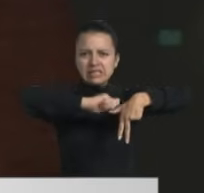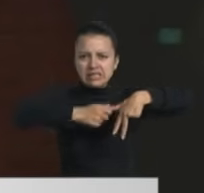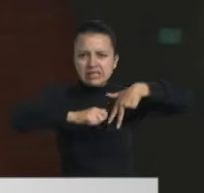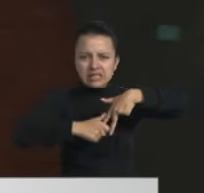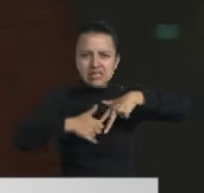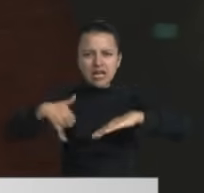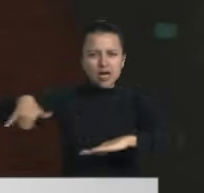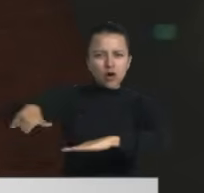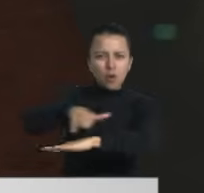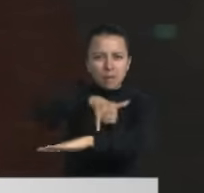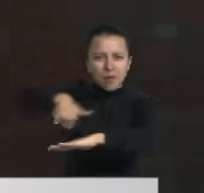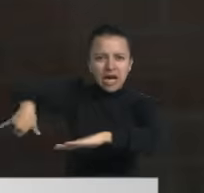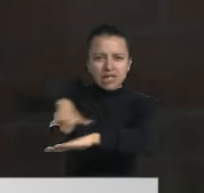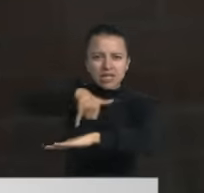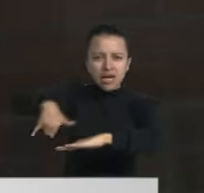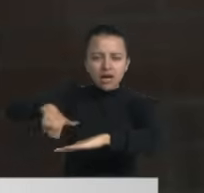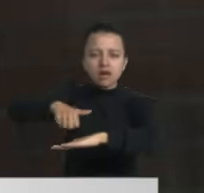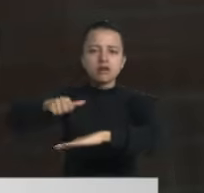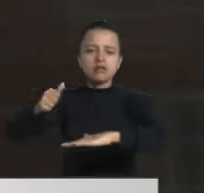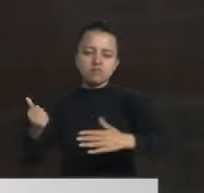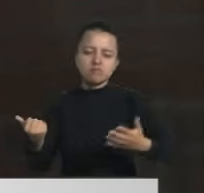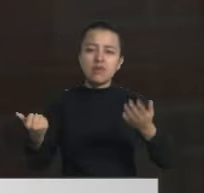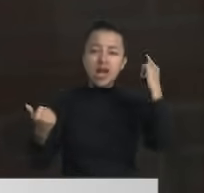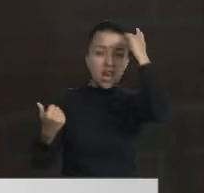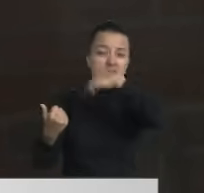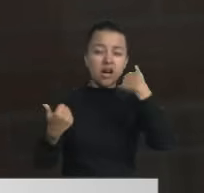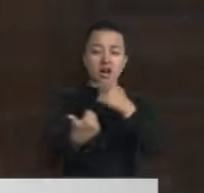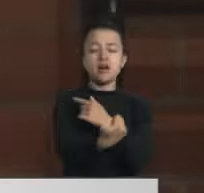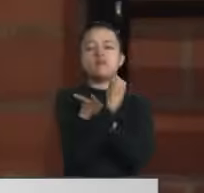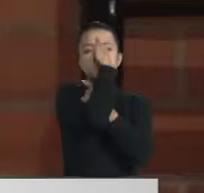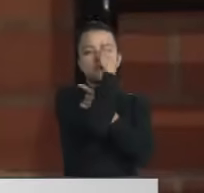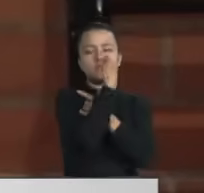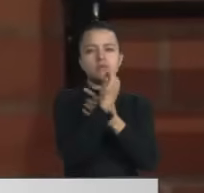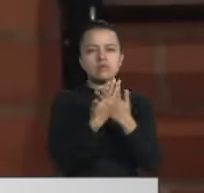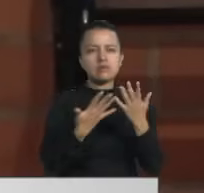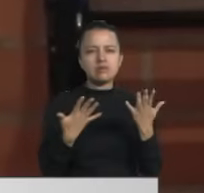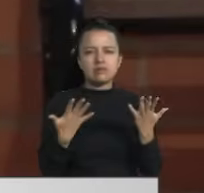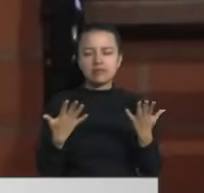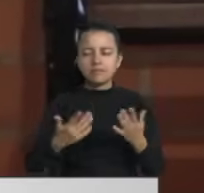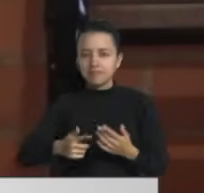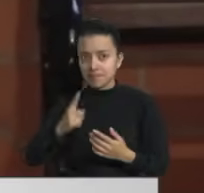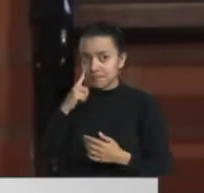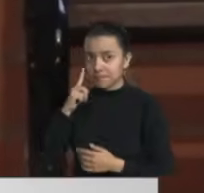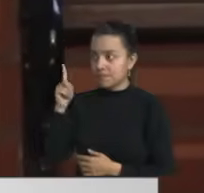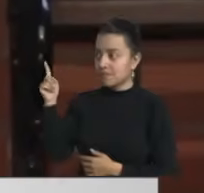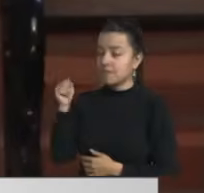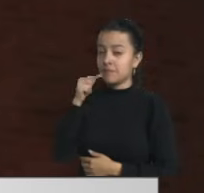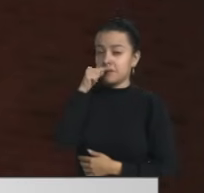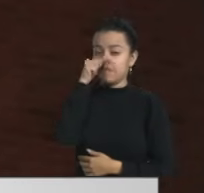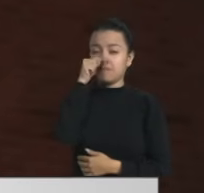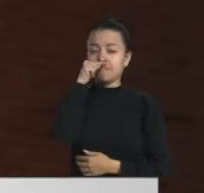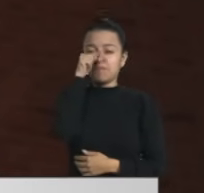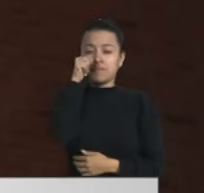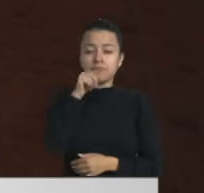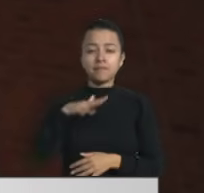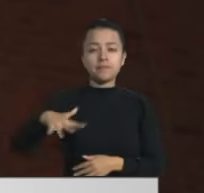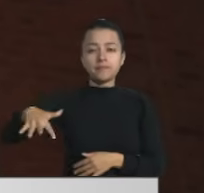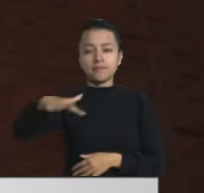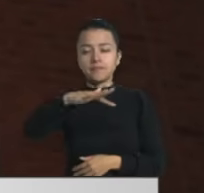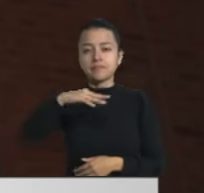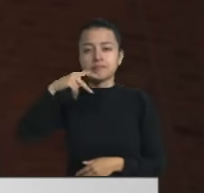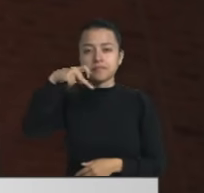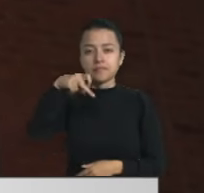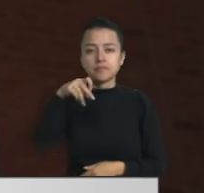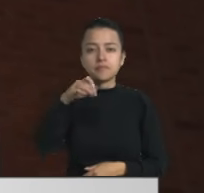Todo ocurrió en este edificio de un exclusivo sector en el barrio El Poblado de Medellín. Según la investigación, una